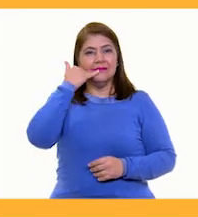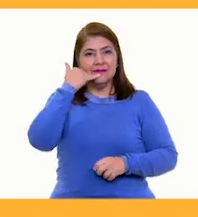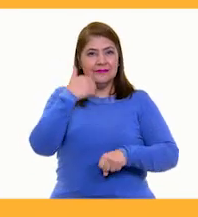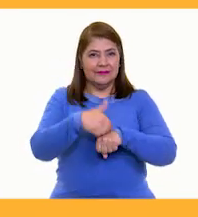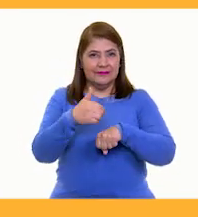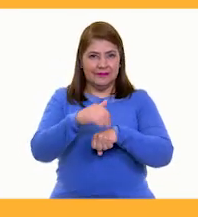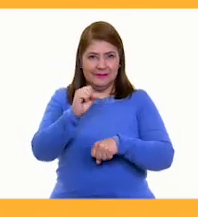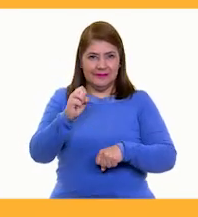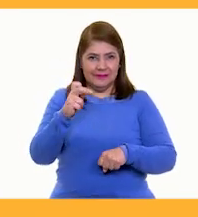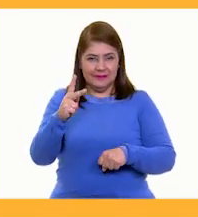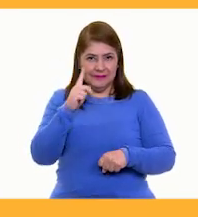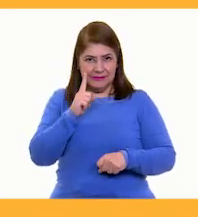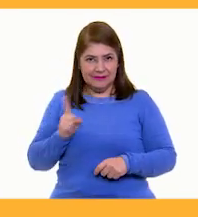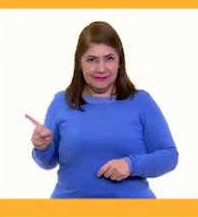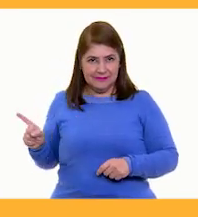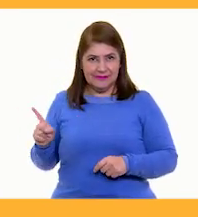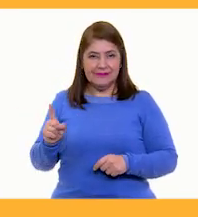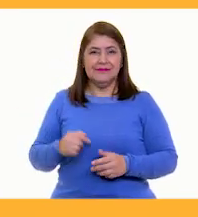Educatel,